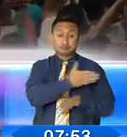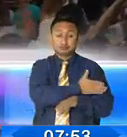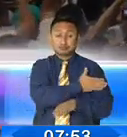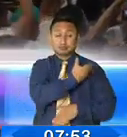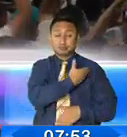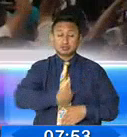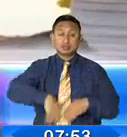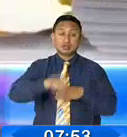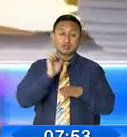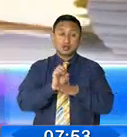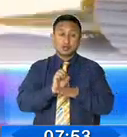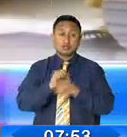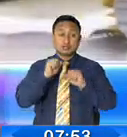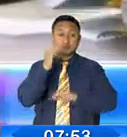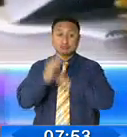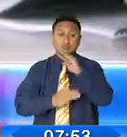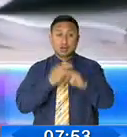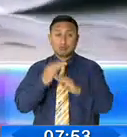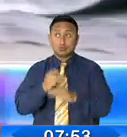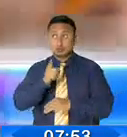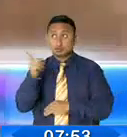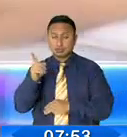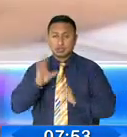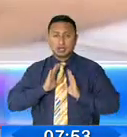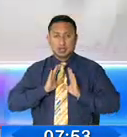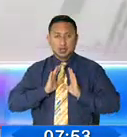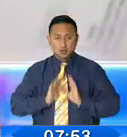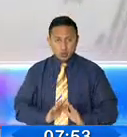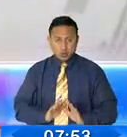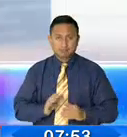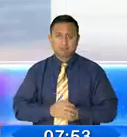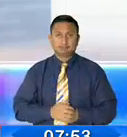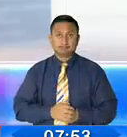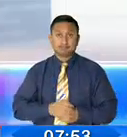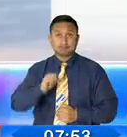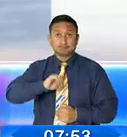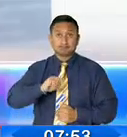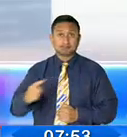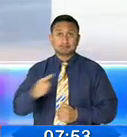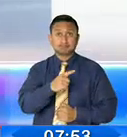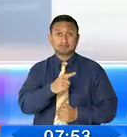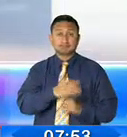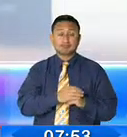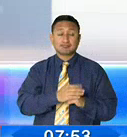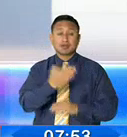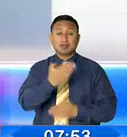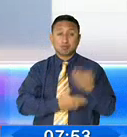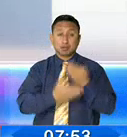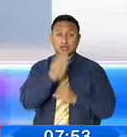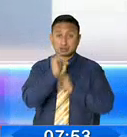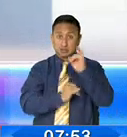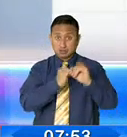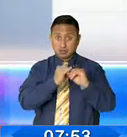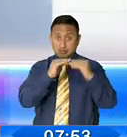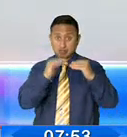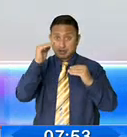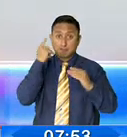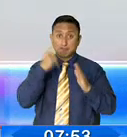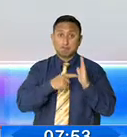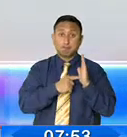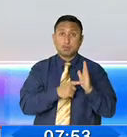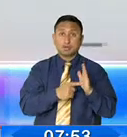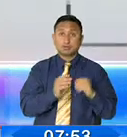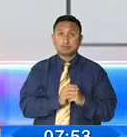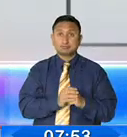ha tranquilizado a los tenedores de bonos del Estado, pues así reaccionaron los mercados internacionales. Por ejemplo, los